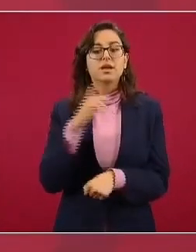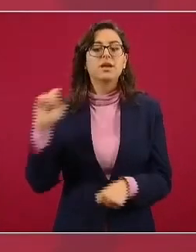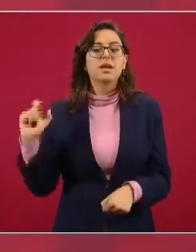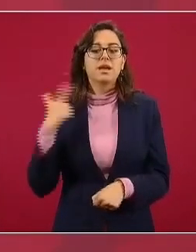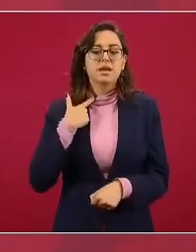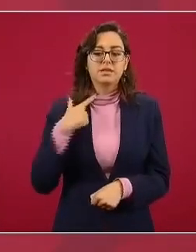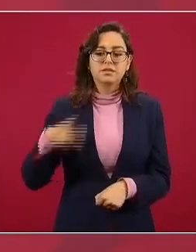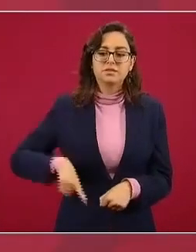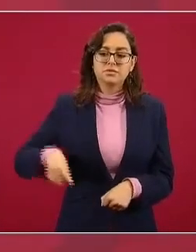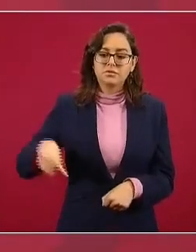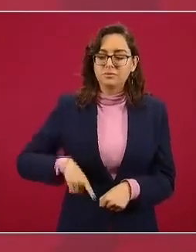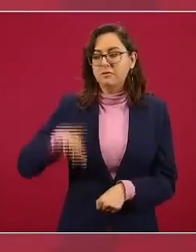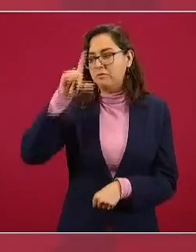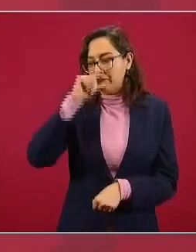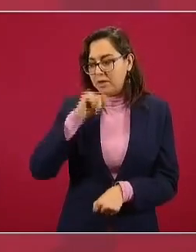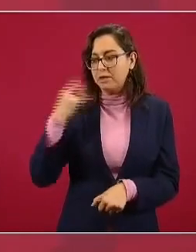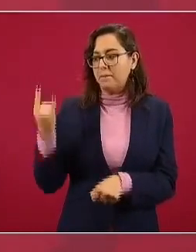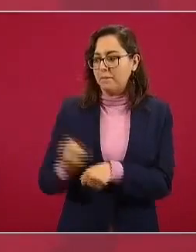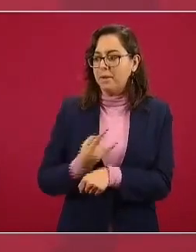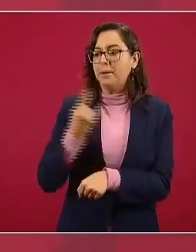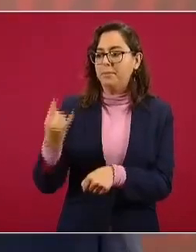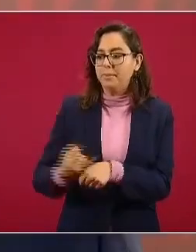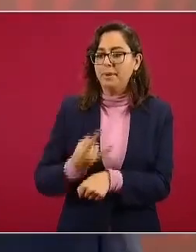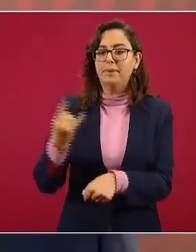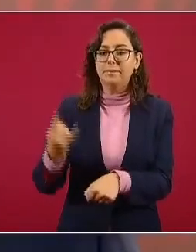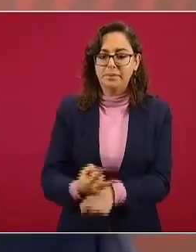a la altura de las circunstancias.